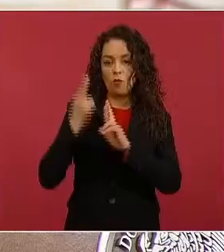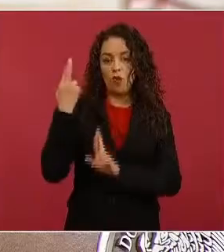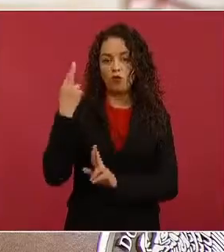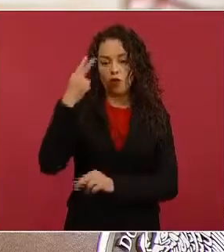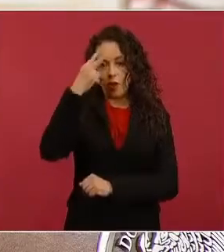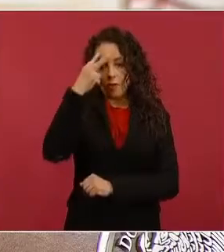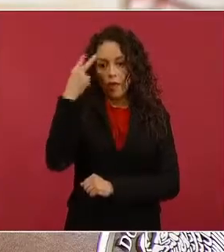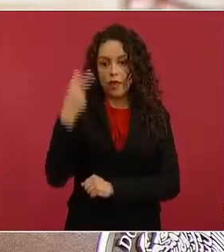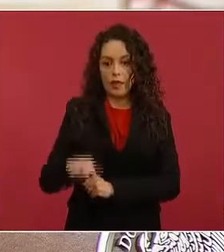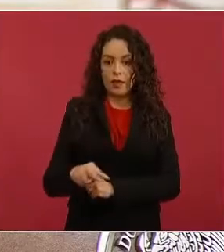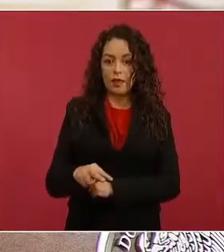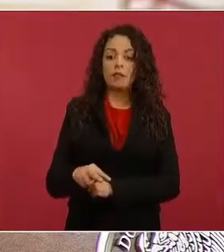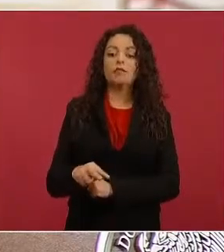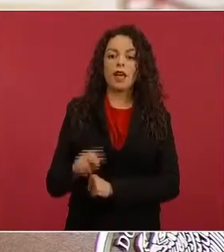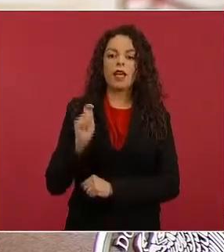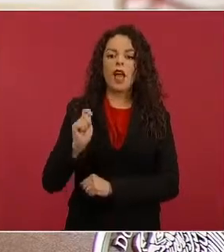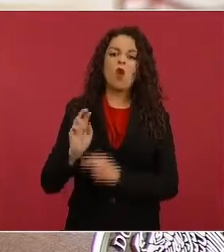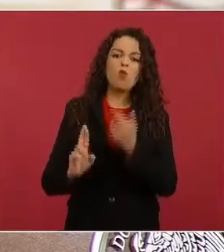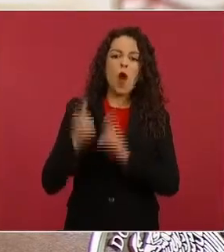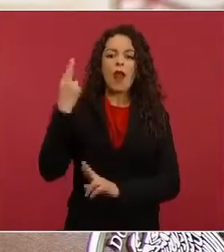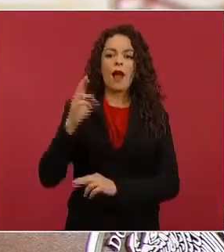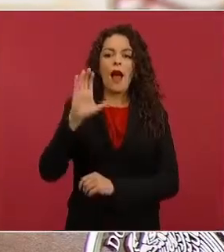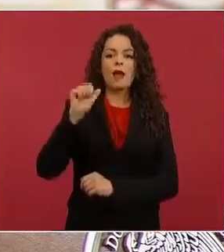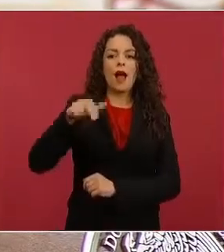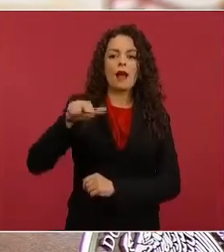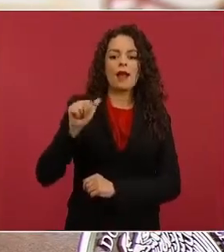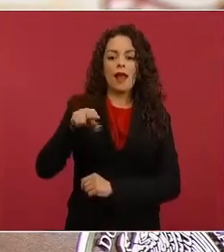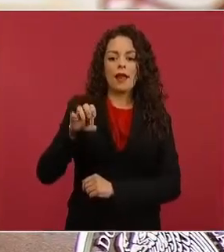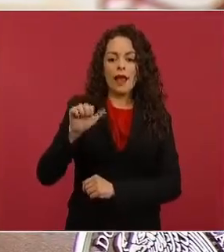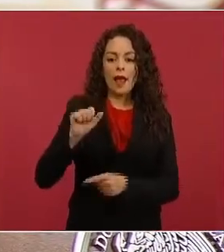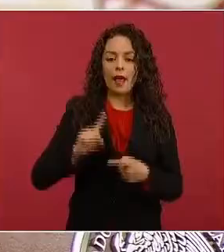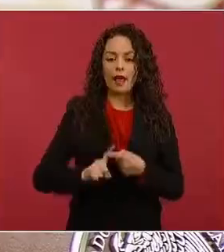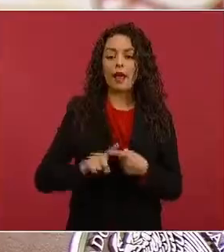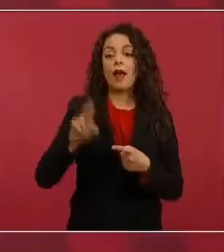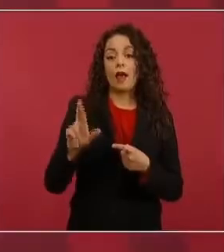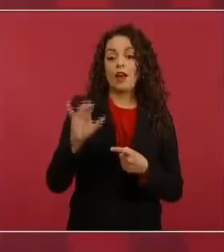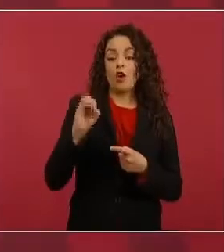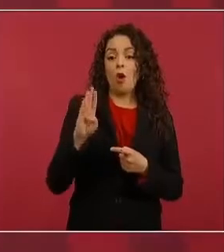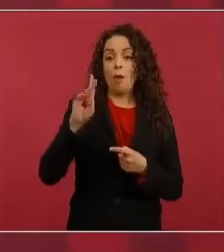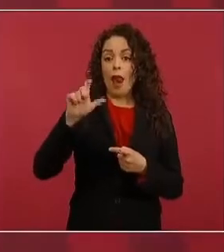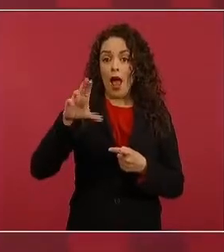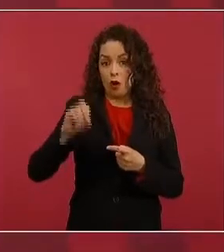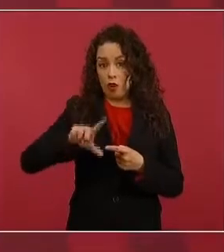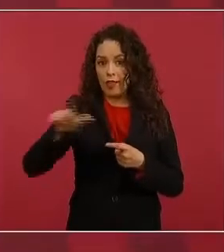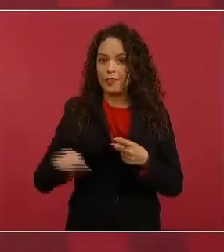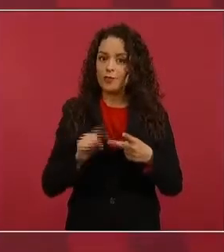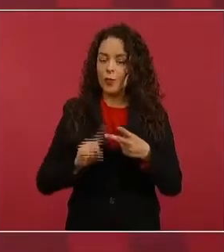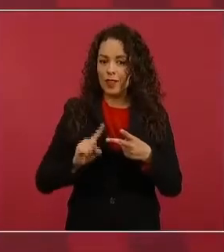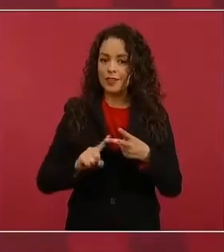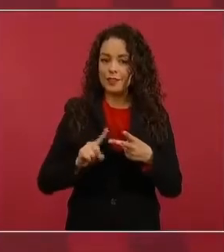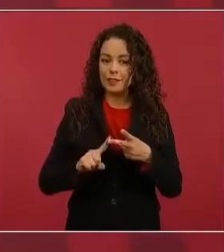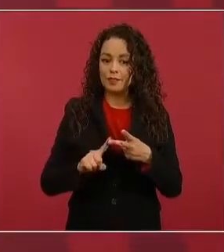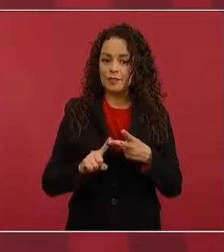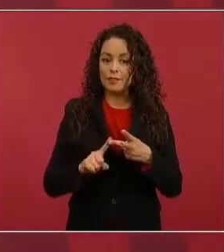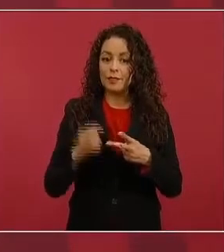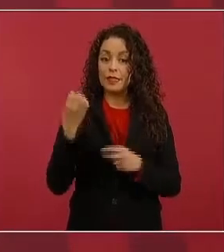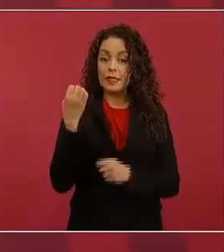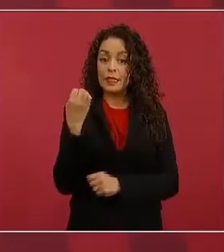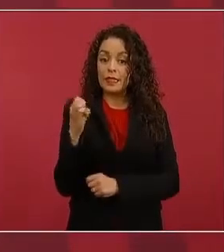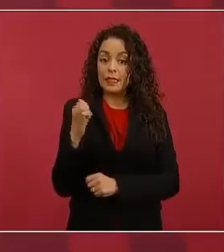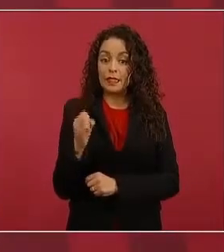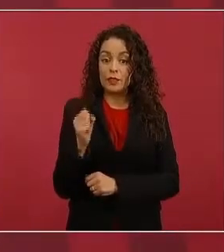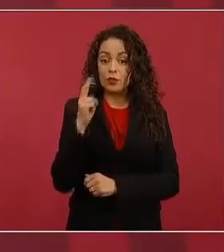Mexicana, la huelga de Cananea y la huelga de Río Blanco, después, en enero del